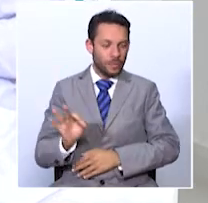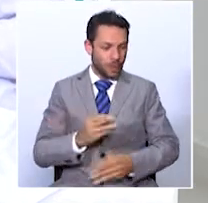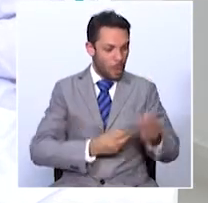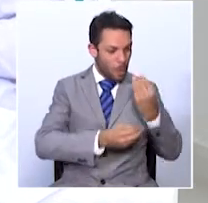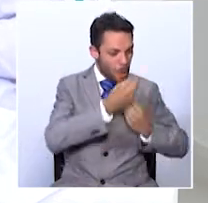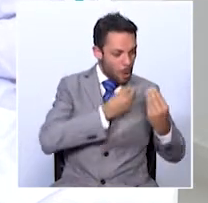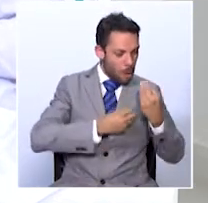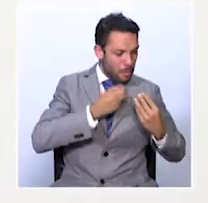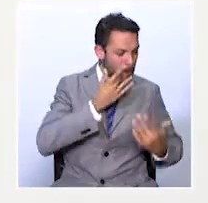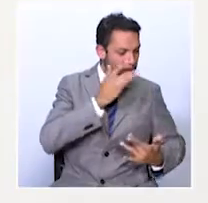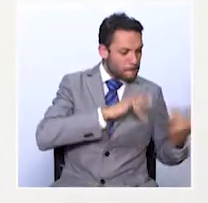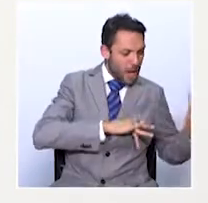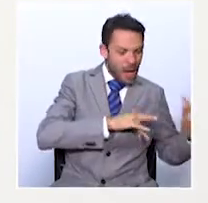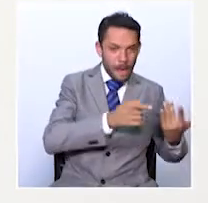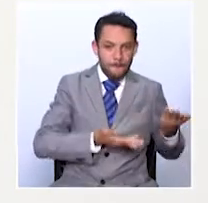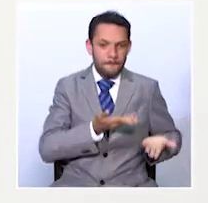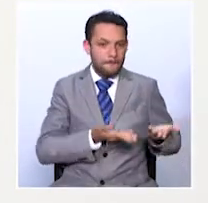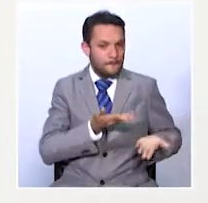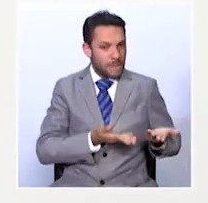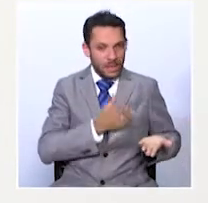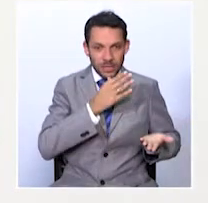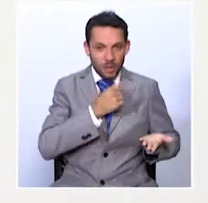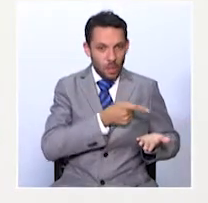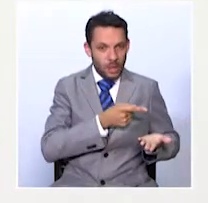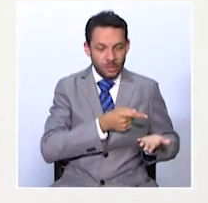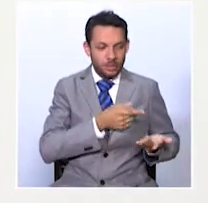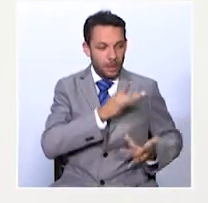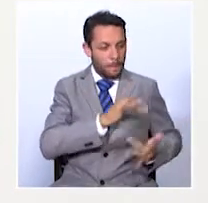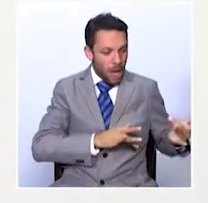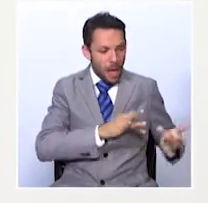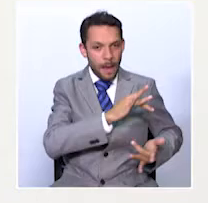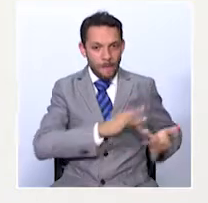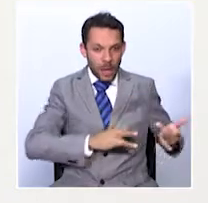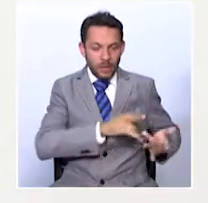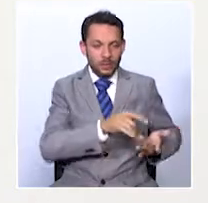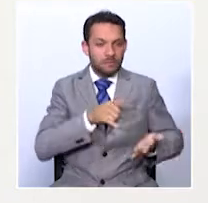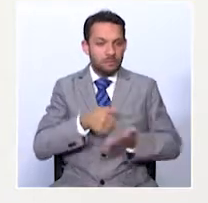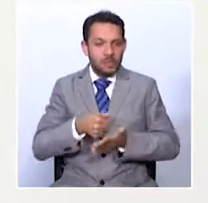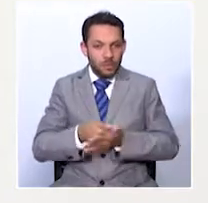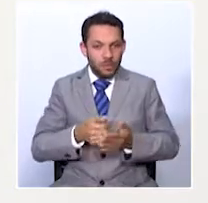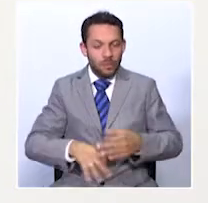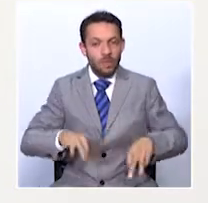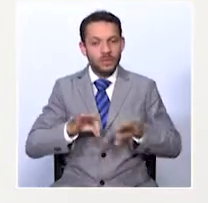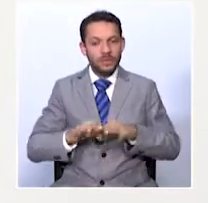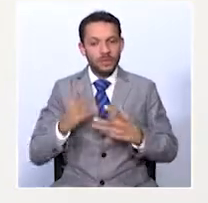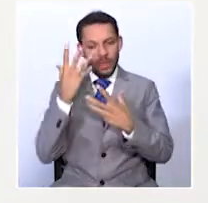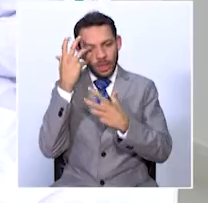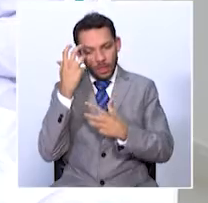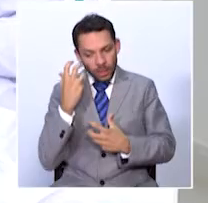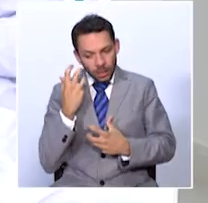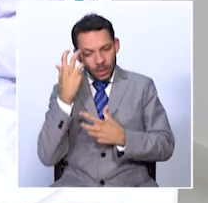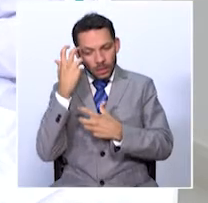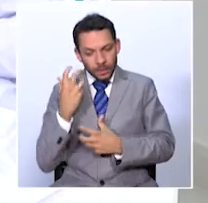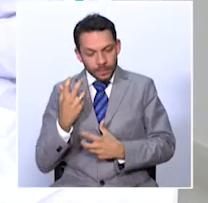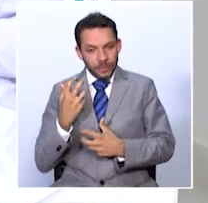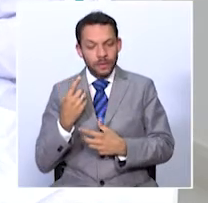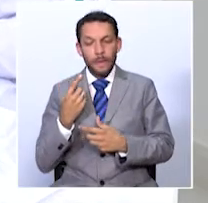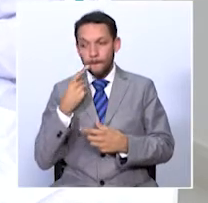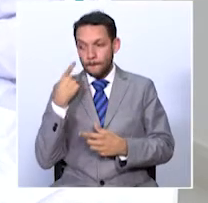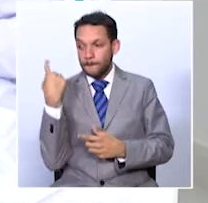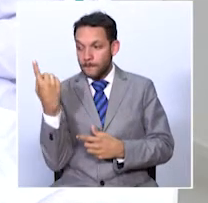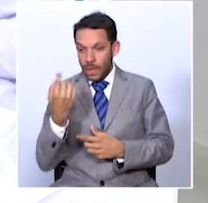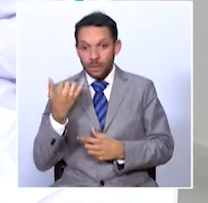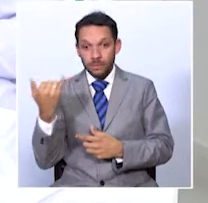alimentación no muy balanceada, por todos estos motivos, o por estrés, o porque no se duerme bien, vean cuántas son